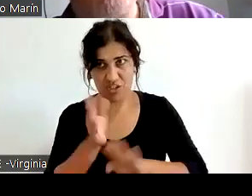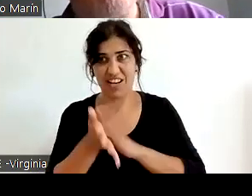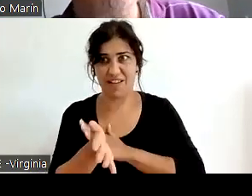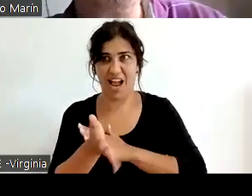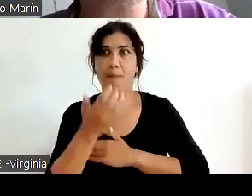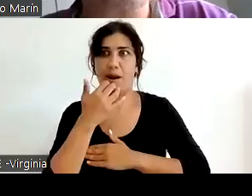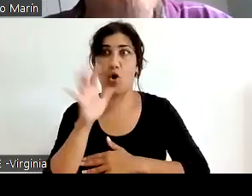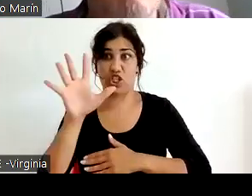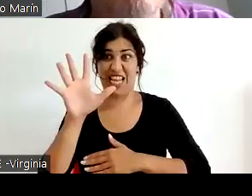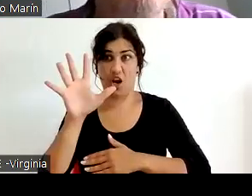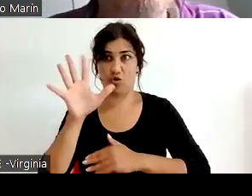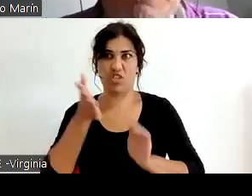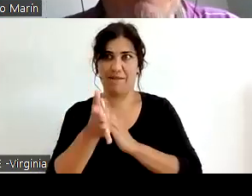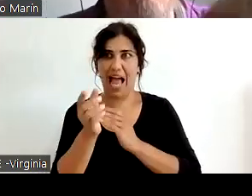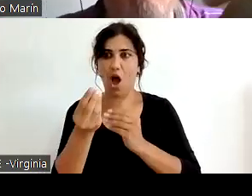comeríamos en 3 veces, pero